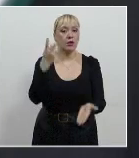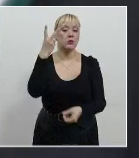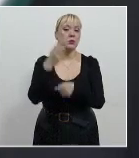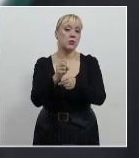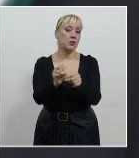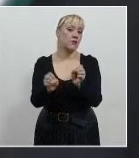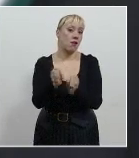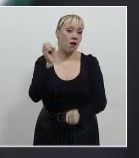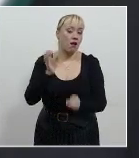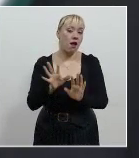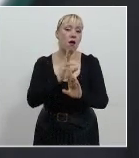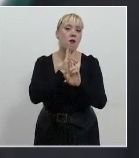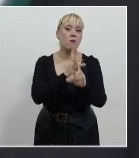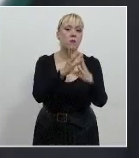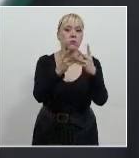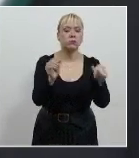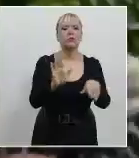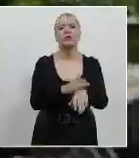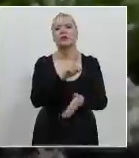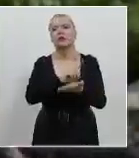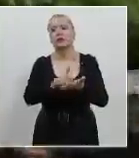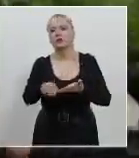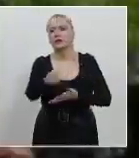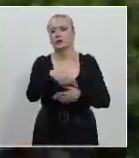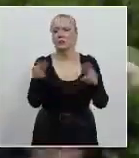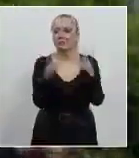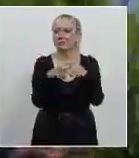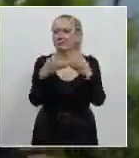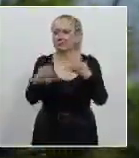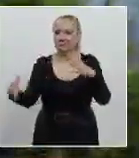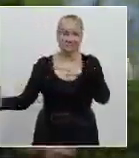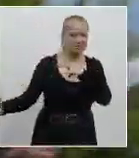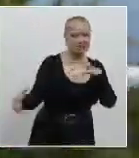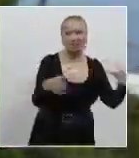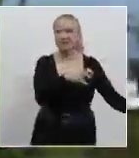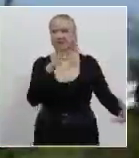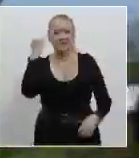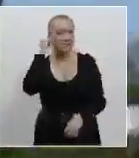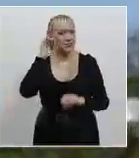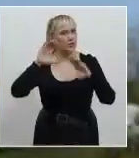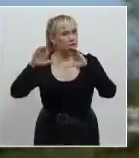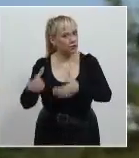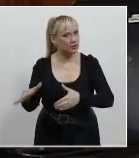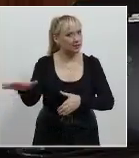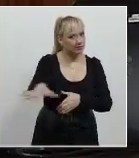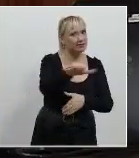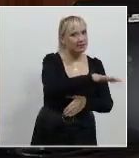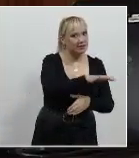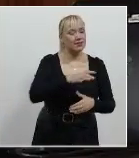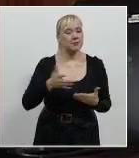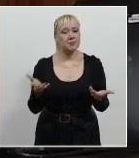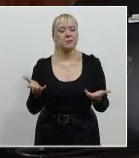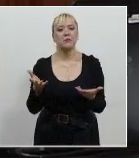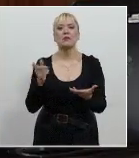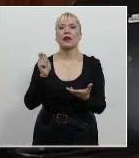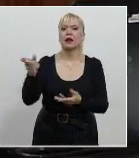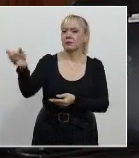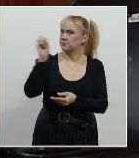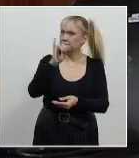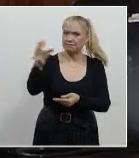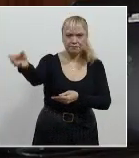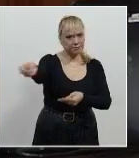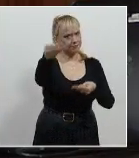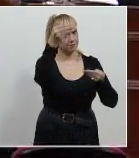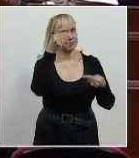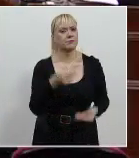sala de la Corte, relativo al derecho a las tierras en conflicto entre comunidades indígenas. Luego de ejercer su facultad de atracción